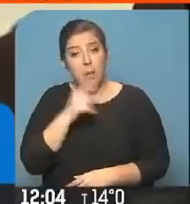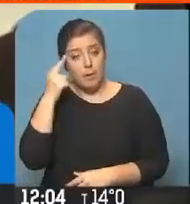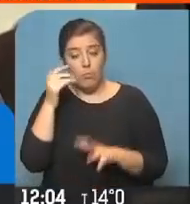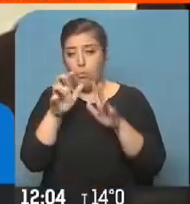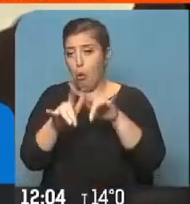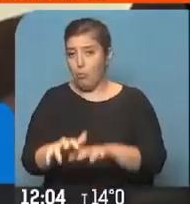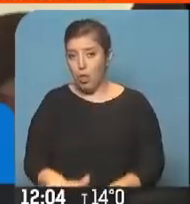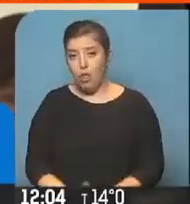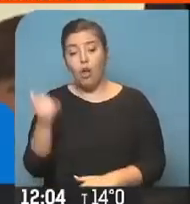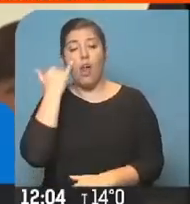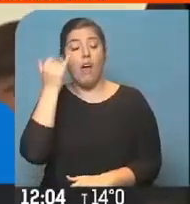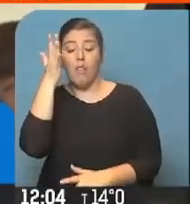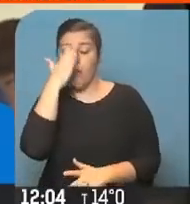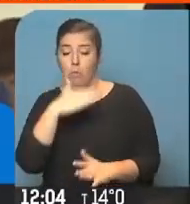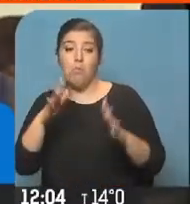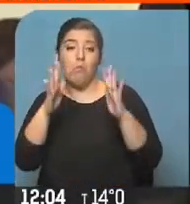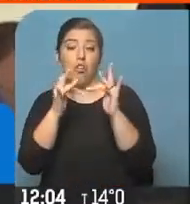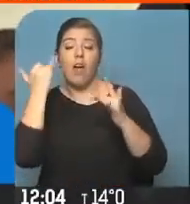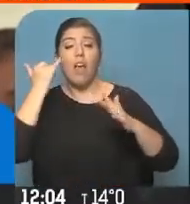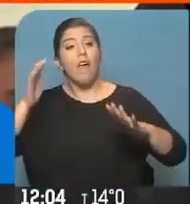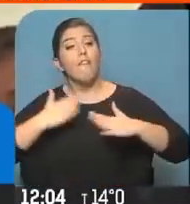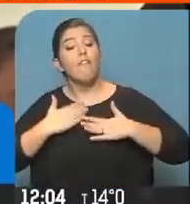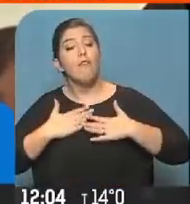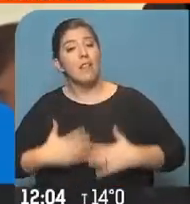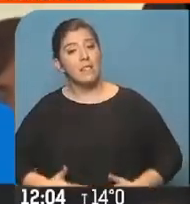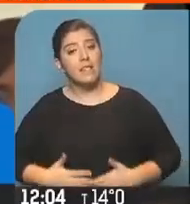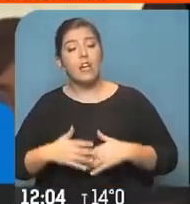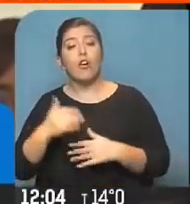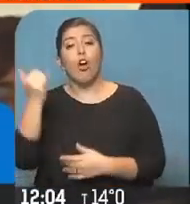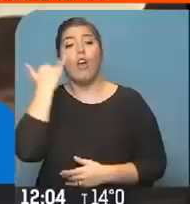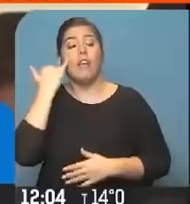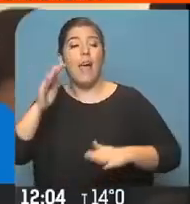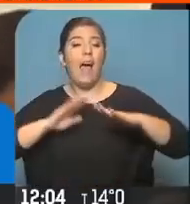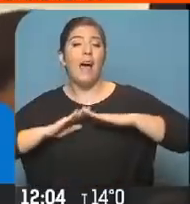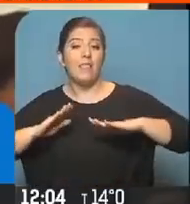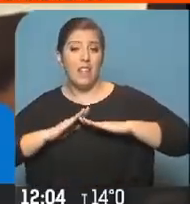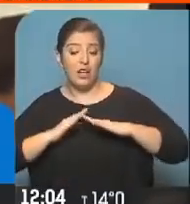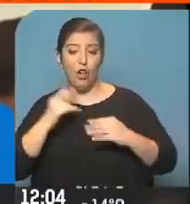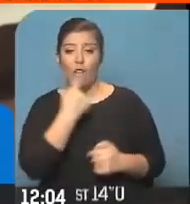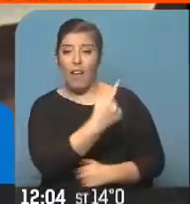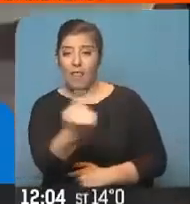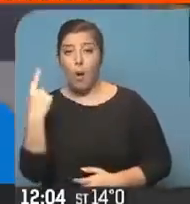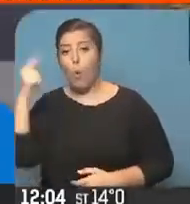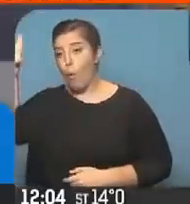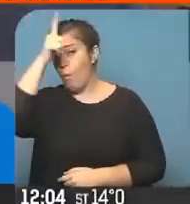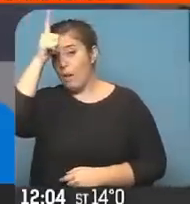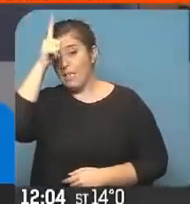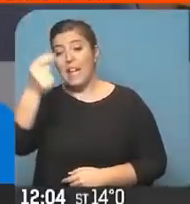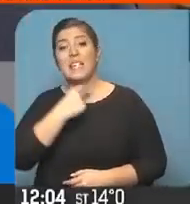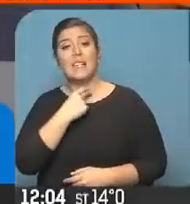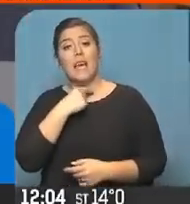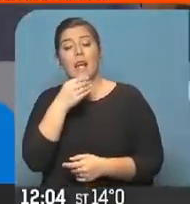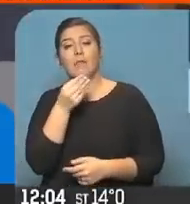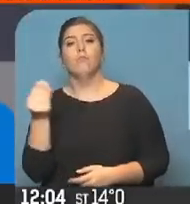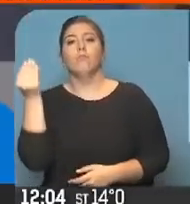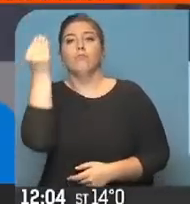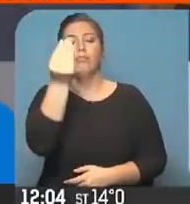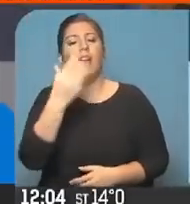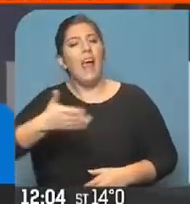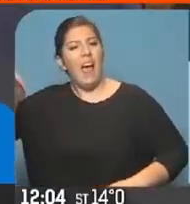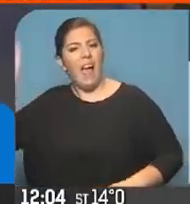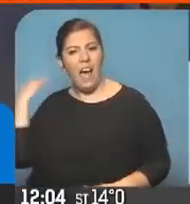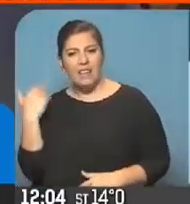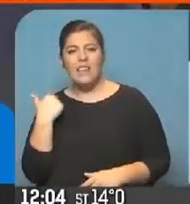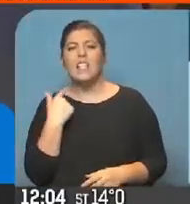computadora y se califica el físico y el atlético de cada uno de los policías que aspiran a tener el ascenso anteriormente los